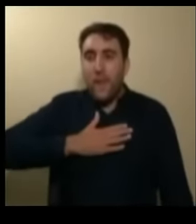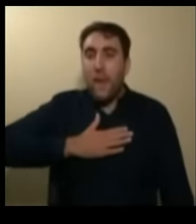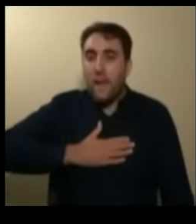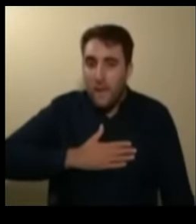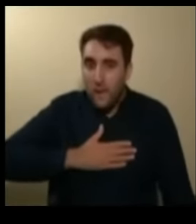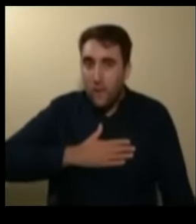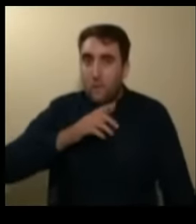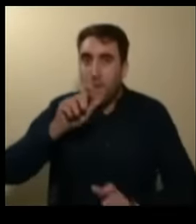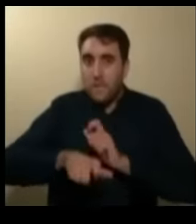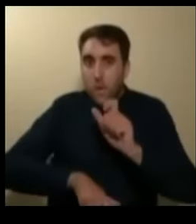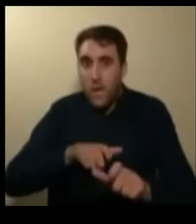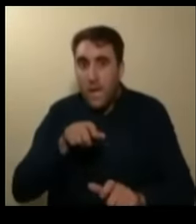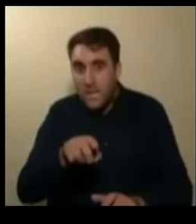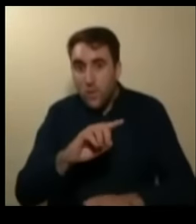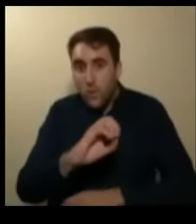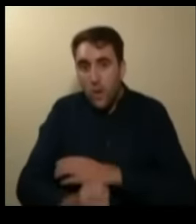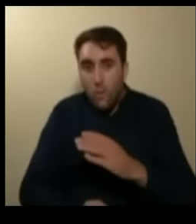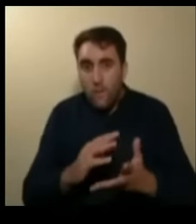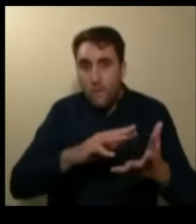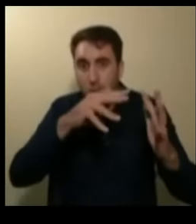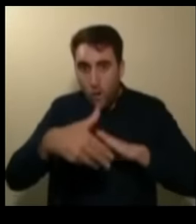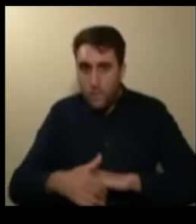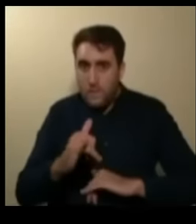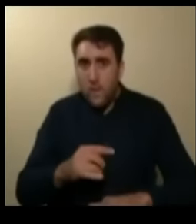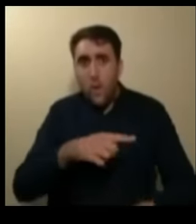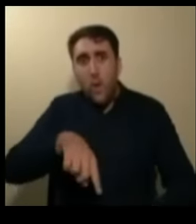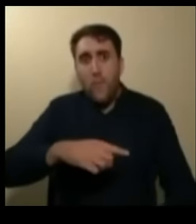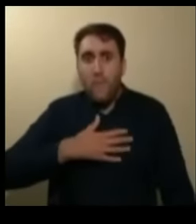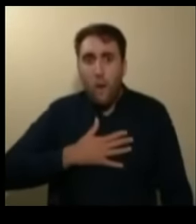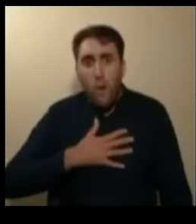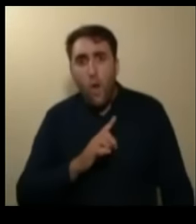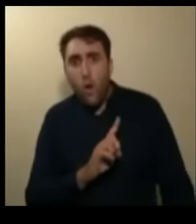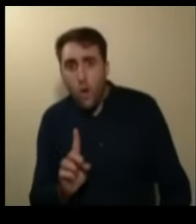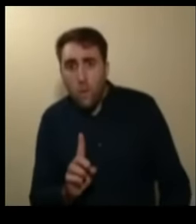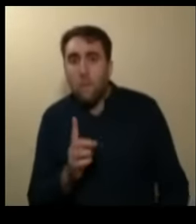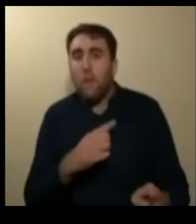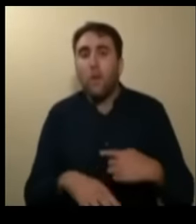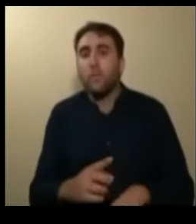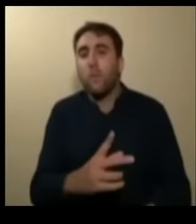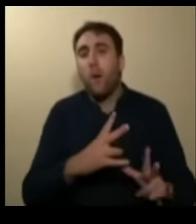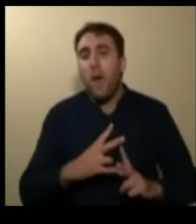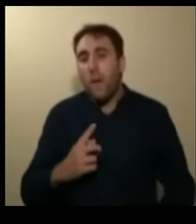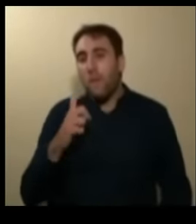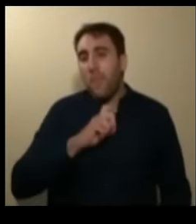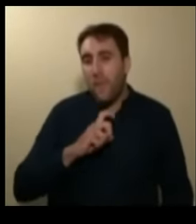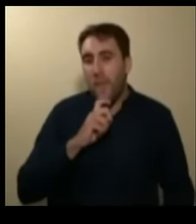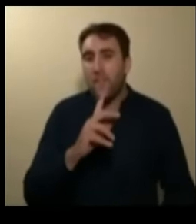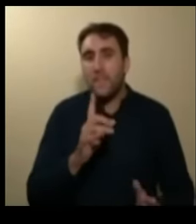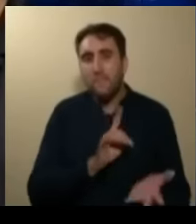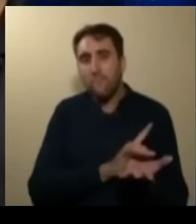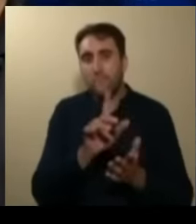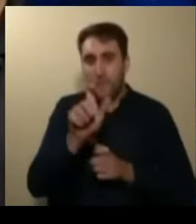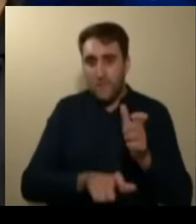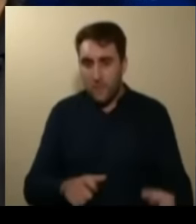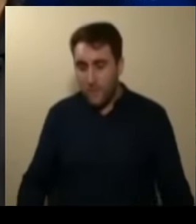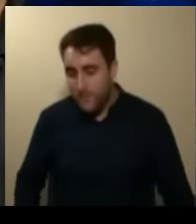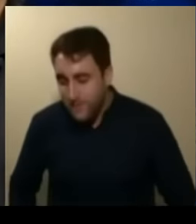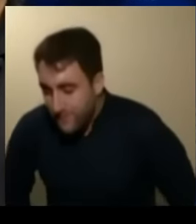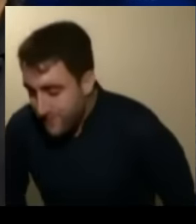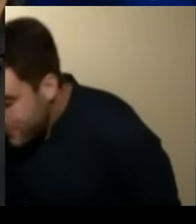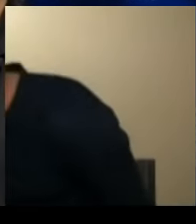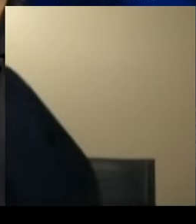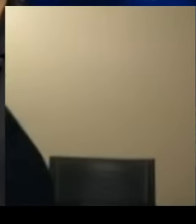gente en el sentido de que este es un mecanismo. Se podrá estar de acuerdo o no, pero lo que no se puede decir es que va a generar terrorismo entre la gente. Gracias,